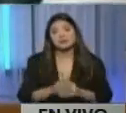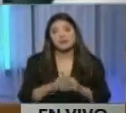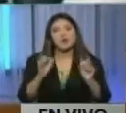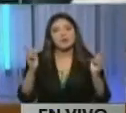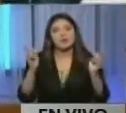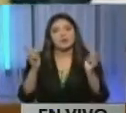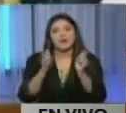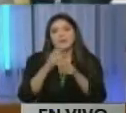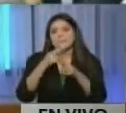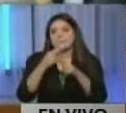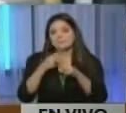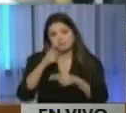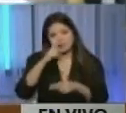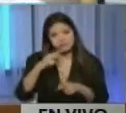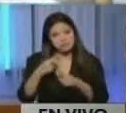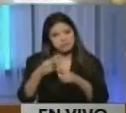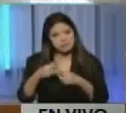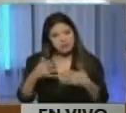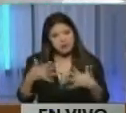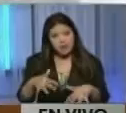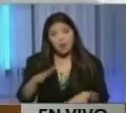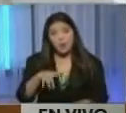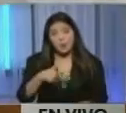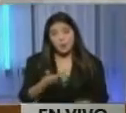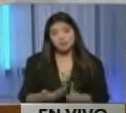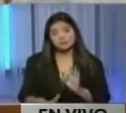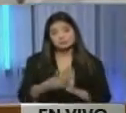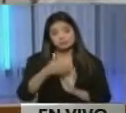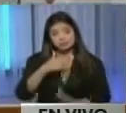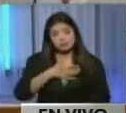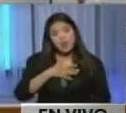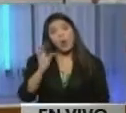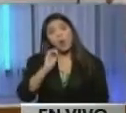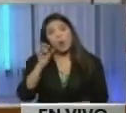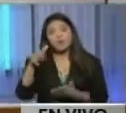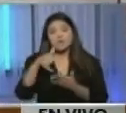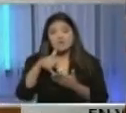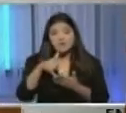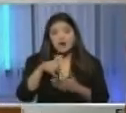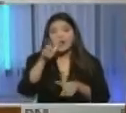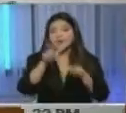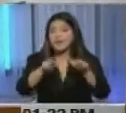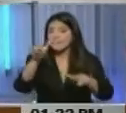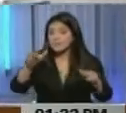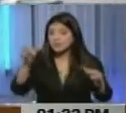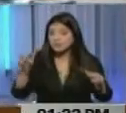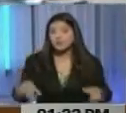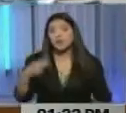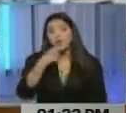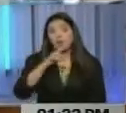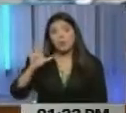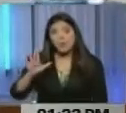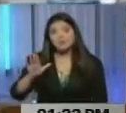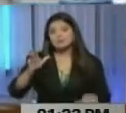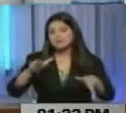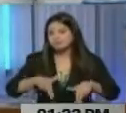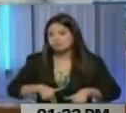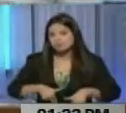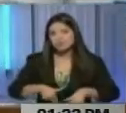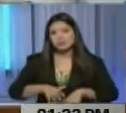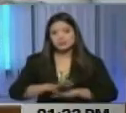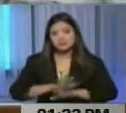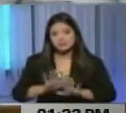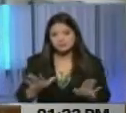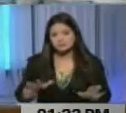las potenciales amenazas que pueden afectar o vulnerar las personas y bienes comprometidos en el cese al fuego y hostilidades